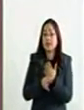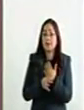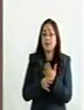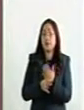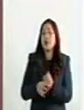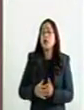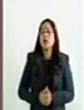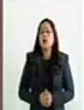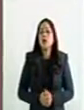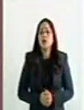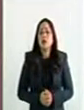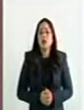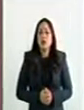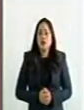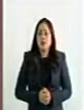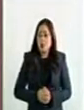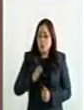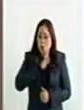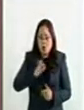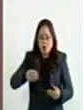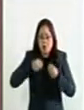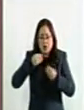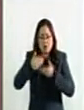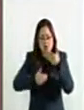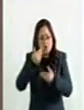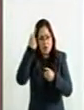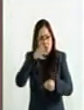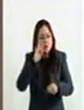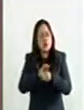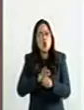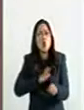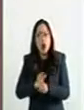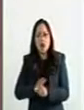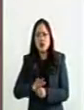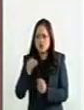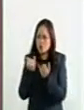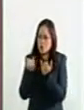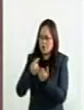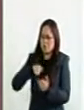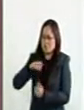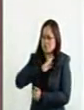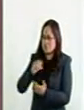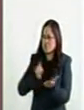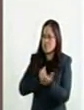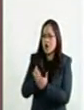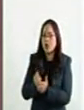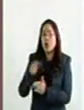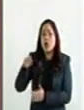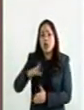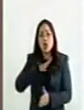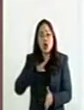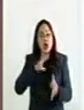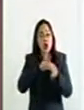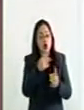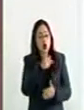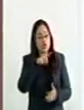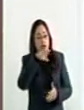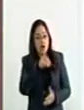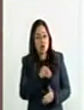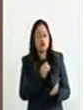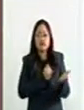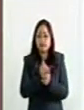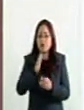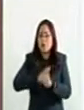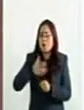vivir por aquello que se está dispuesto a morir. Y congruente con esta premisa, Gonzalo estuvo dispuesto a morir para que otros